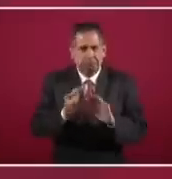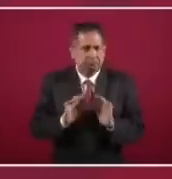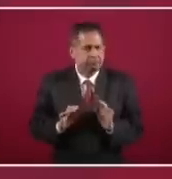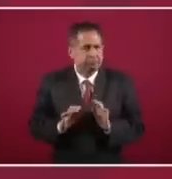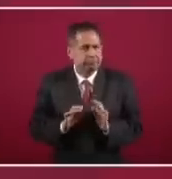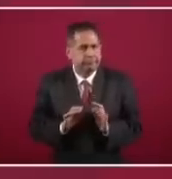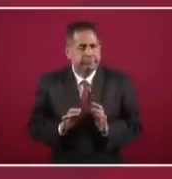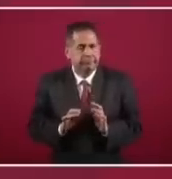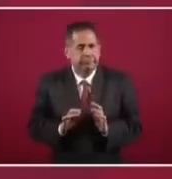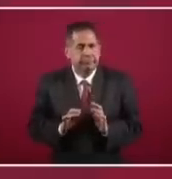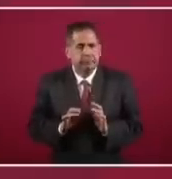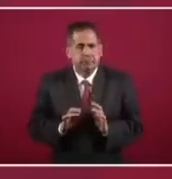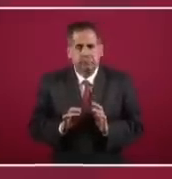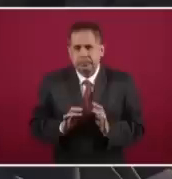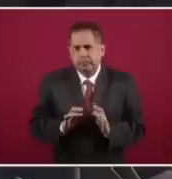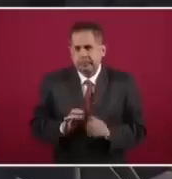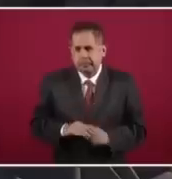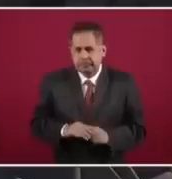que